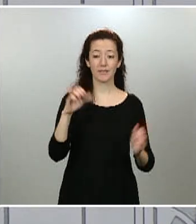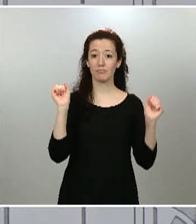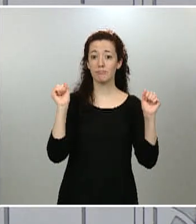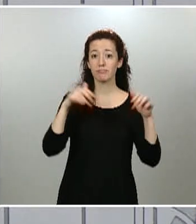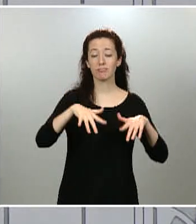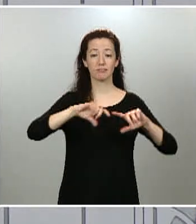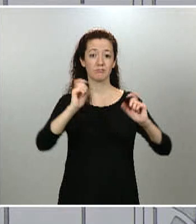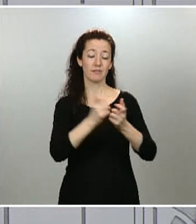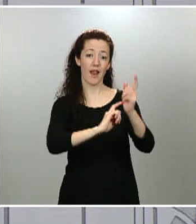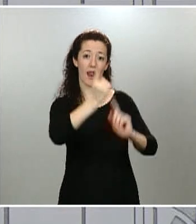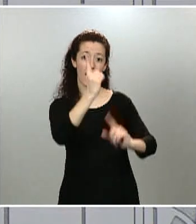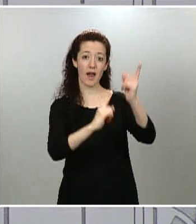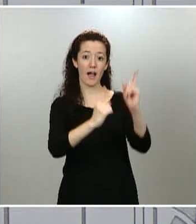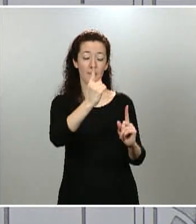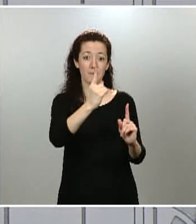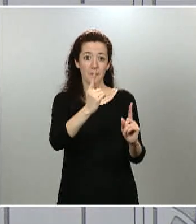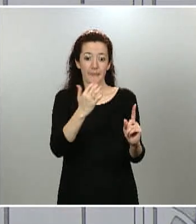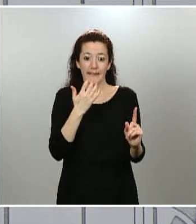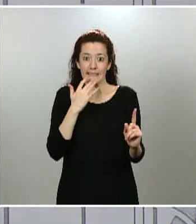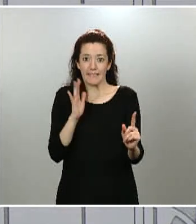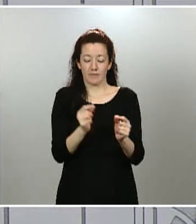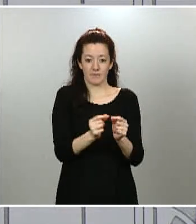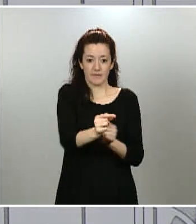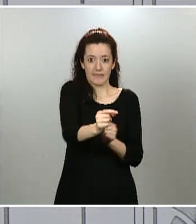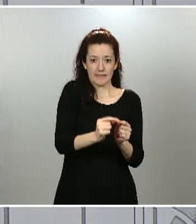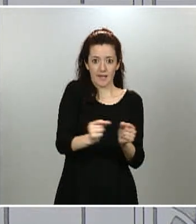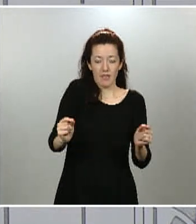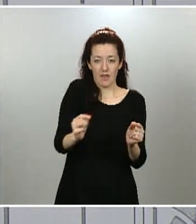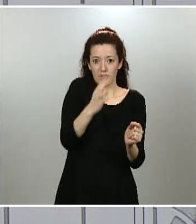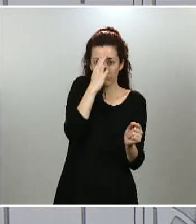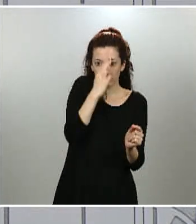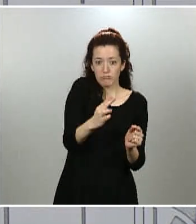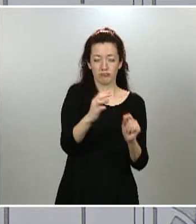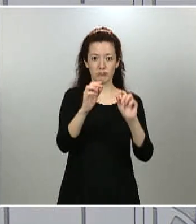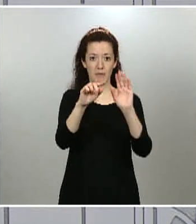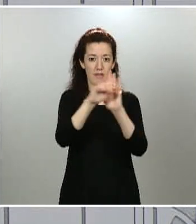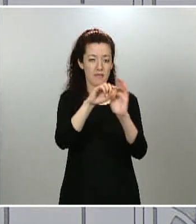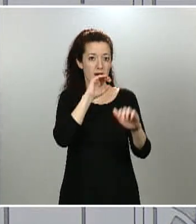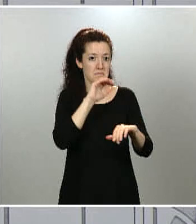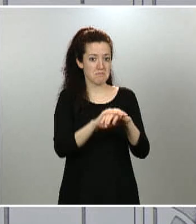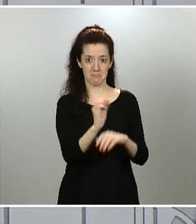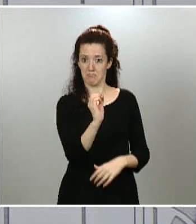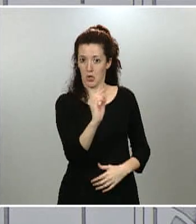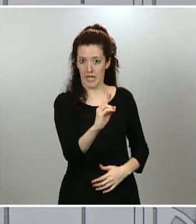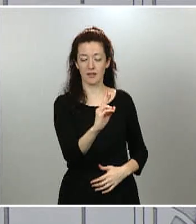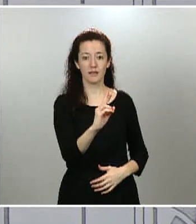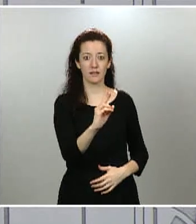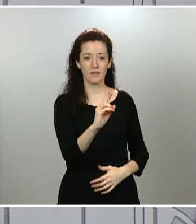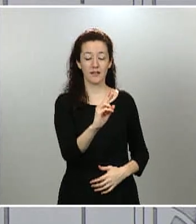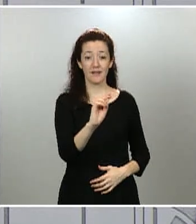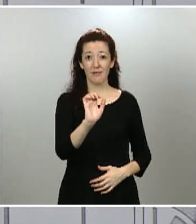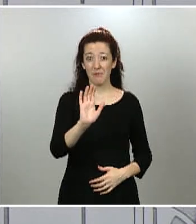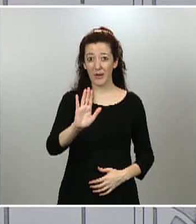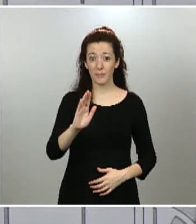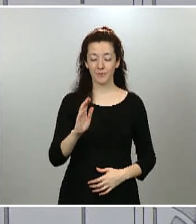adecuadas y lo hagan de forma correcta, no están poniendo en peligro a nadie. Pero en cuanto dejan de mantener esas medidas de precaución, y no solo